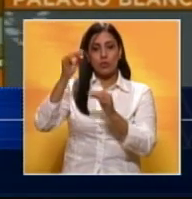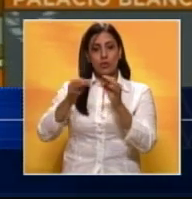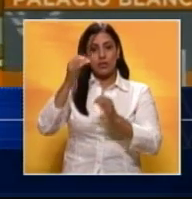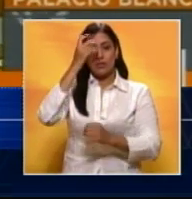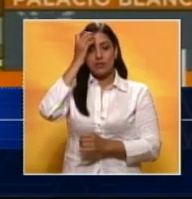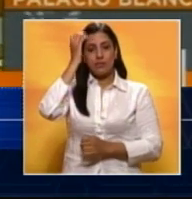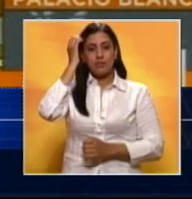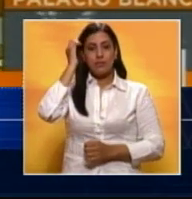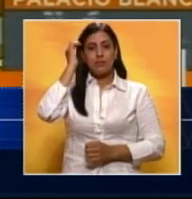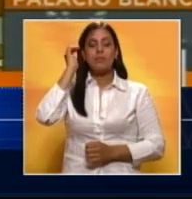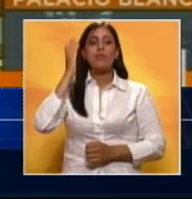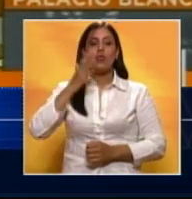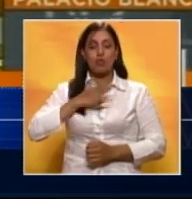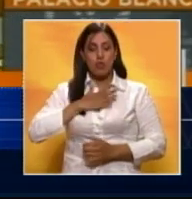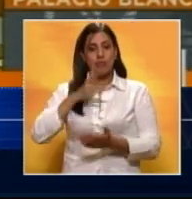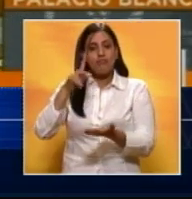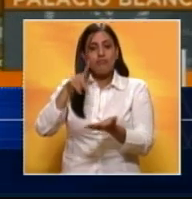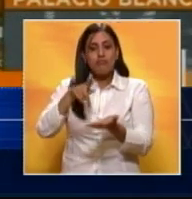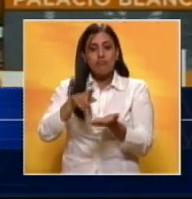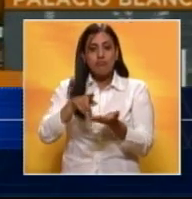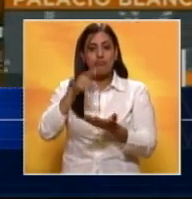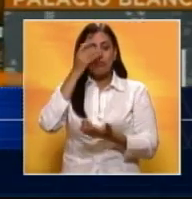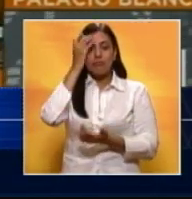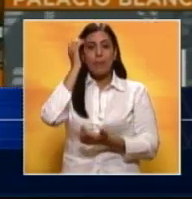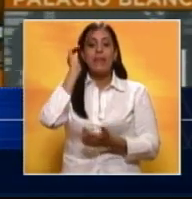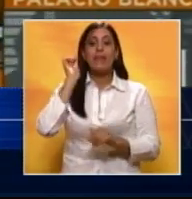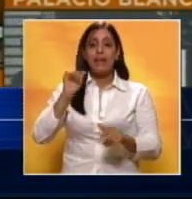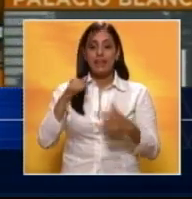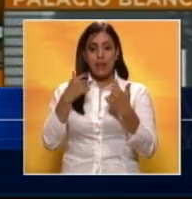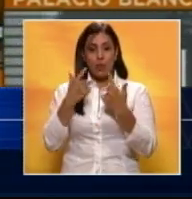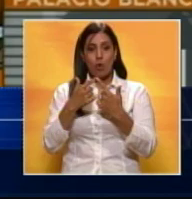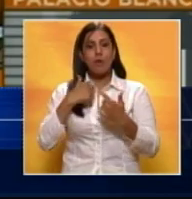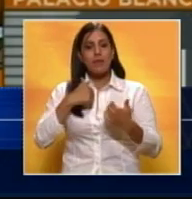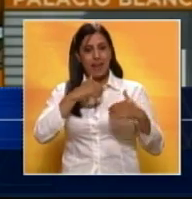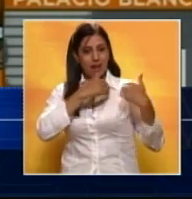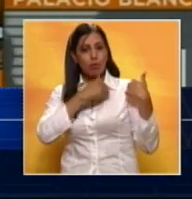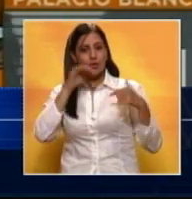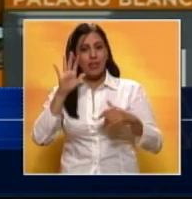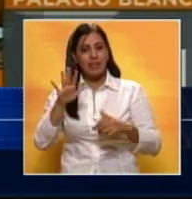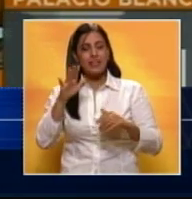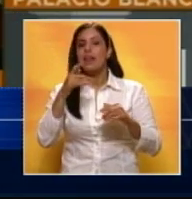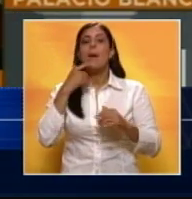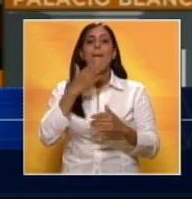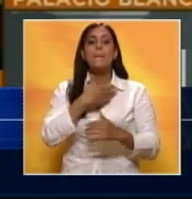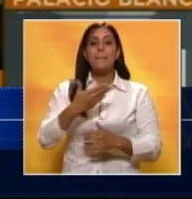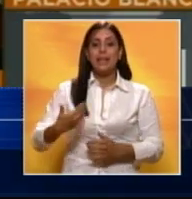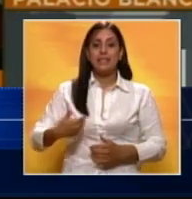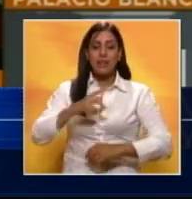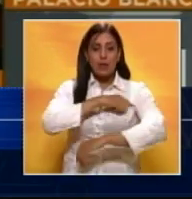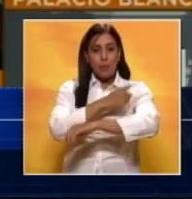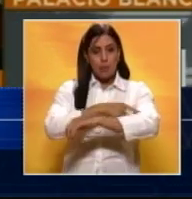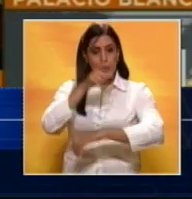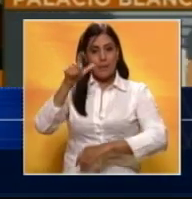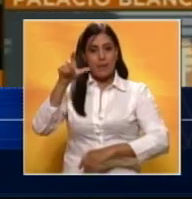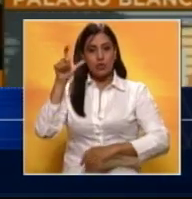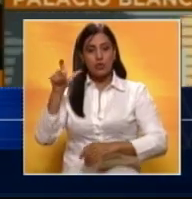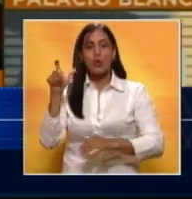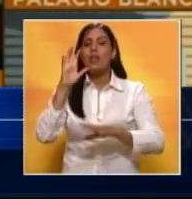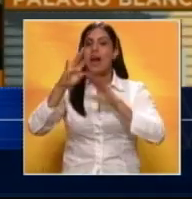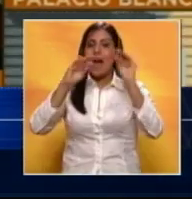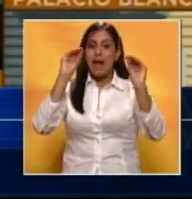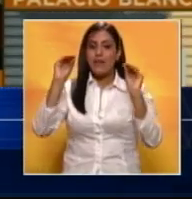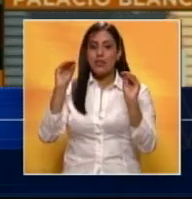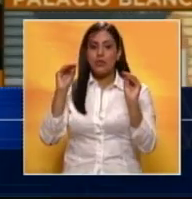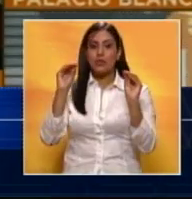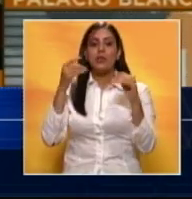Justicia. Me hago presente en esta audiencia en mi condición de presidente del Poder Ciudadano a